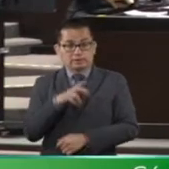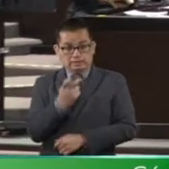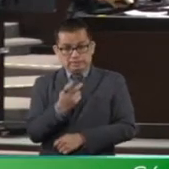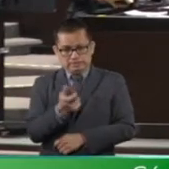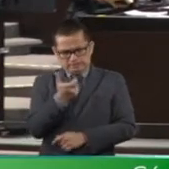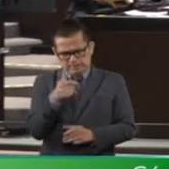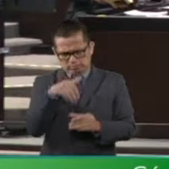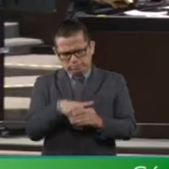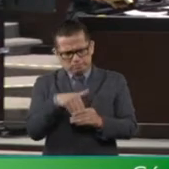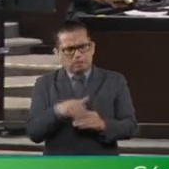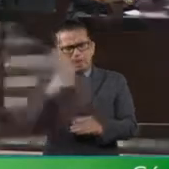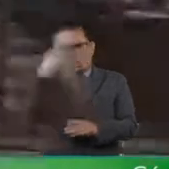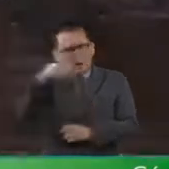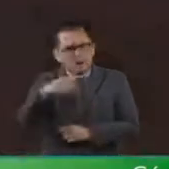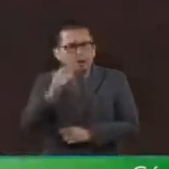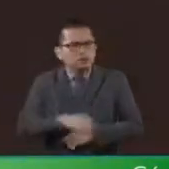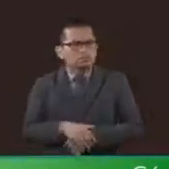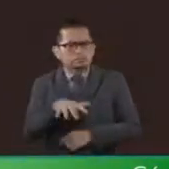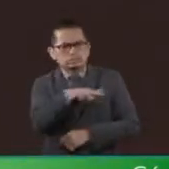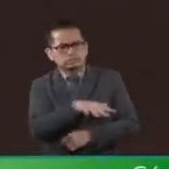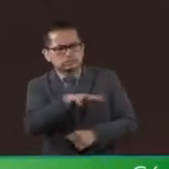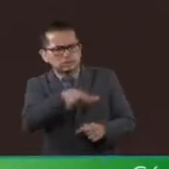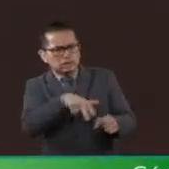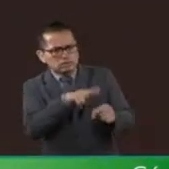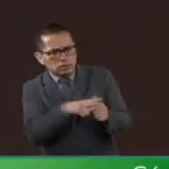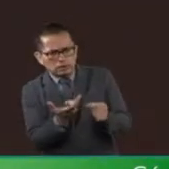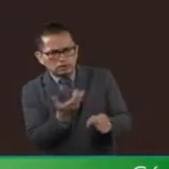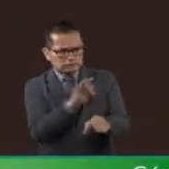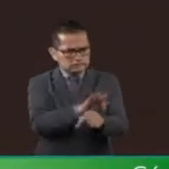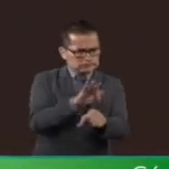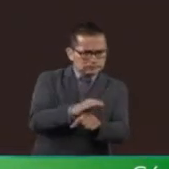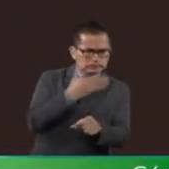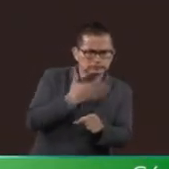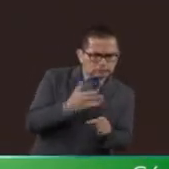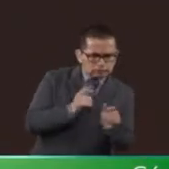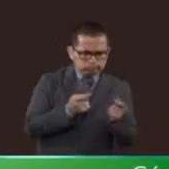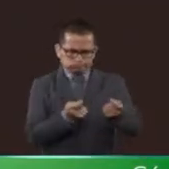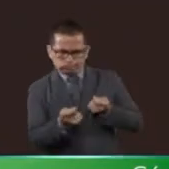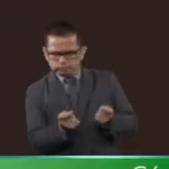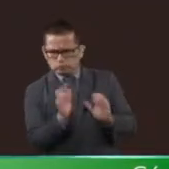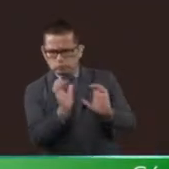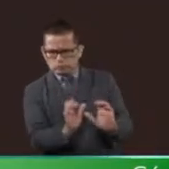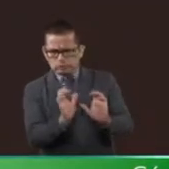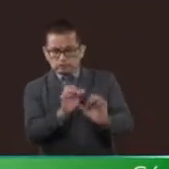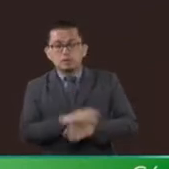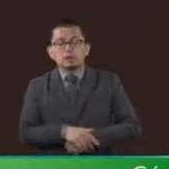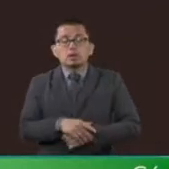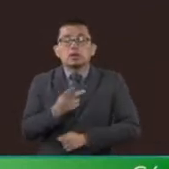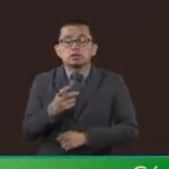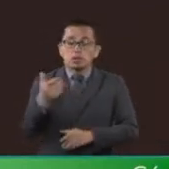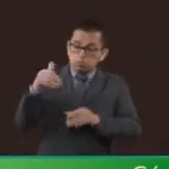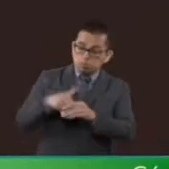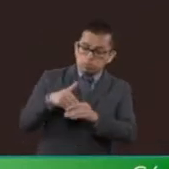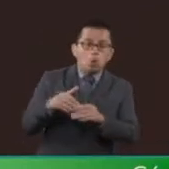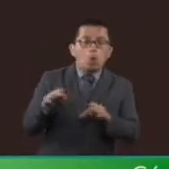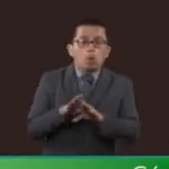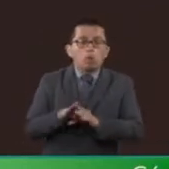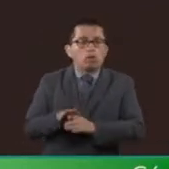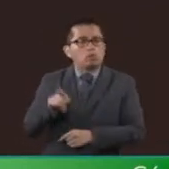la adaptación, la mitigación y la acción climática, busca captar recursos privados, públicos